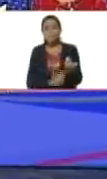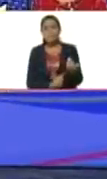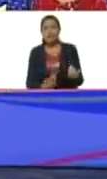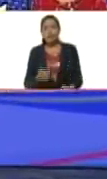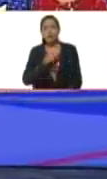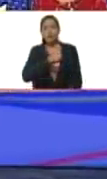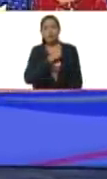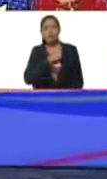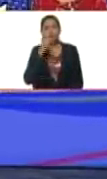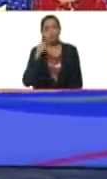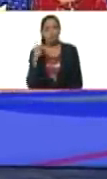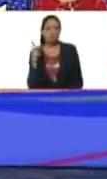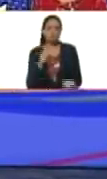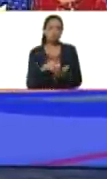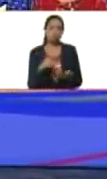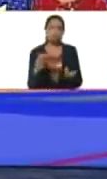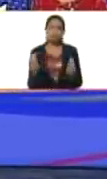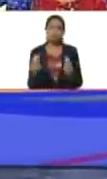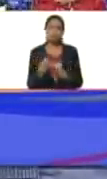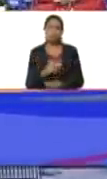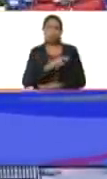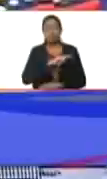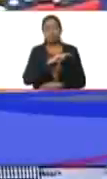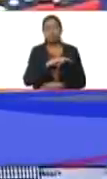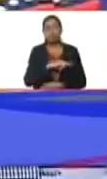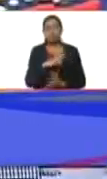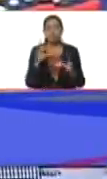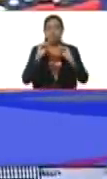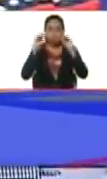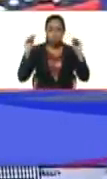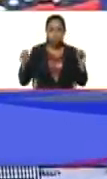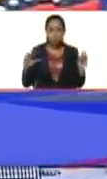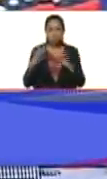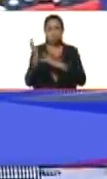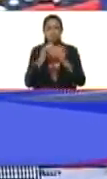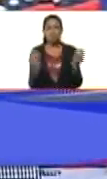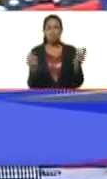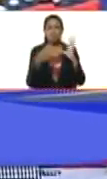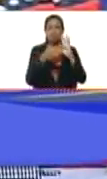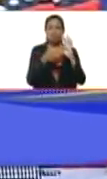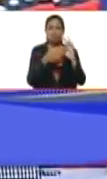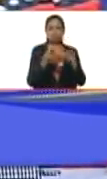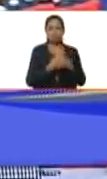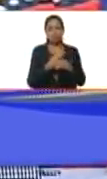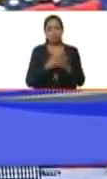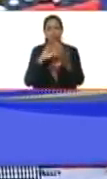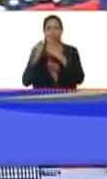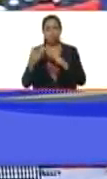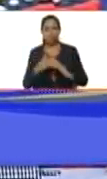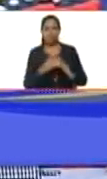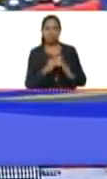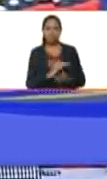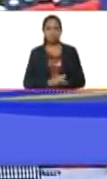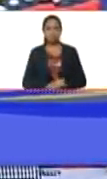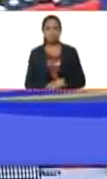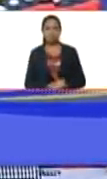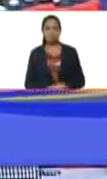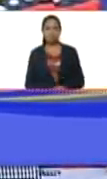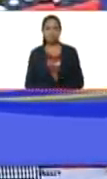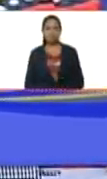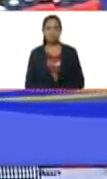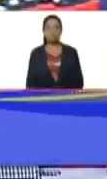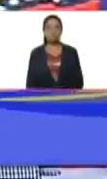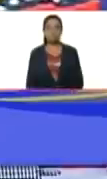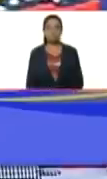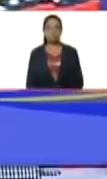católicos. En el nombre de Cristo los convoco a la unión en los gobiernos comunitarios,